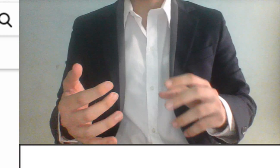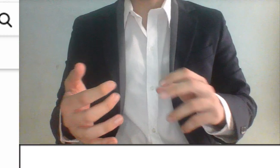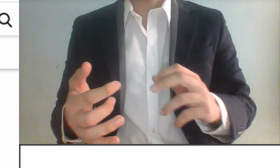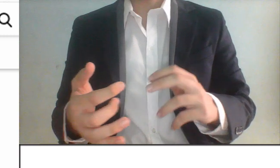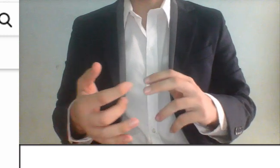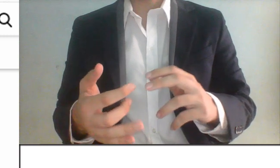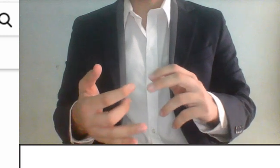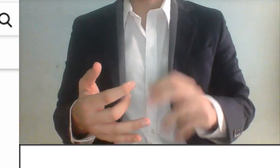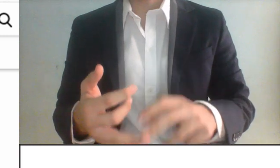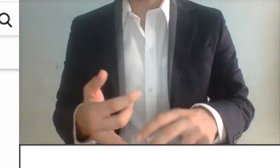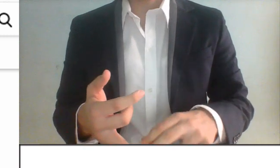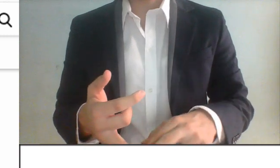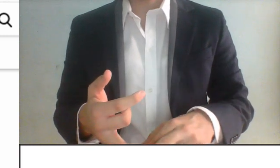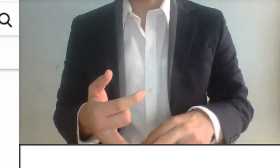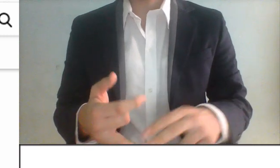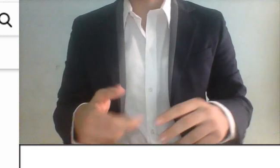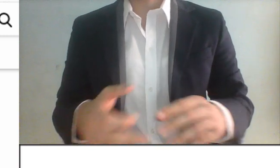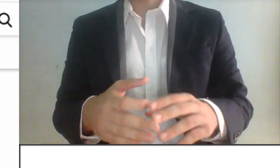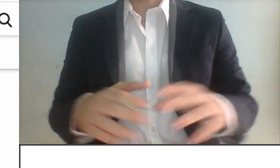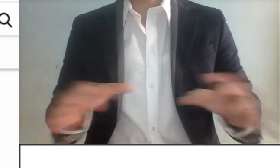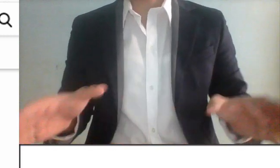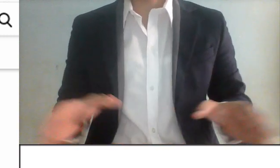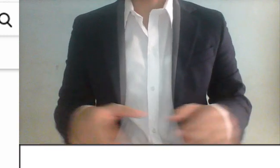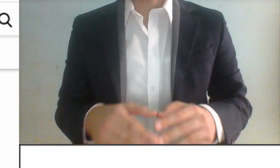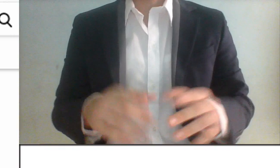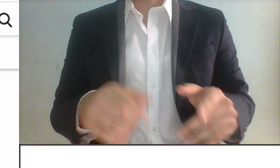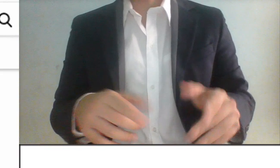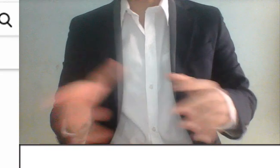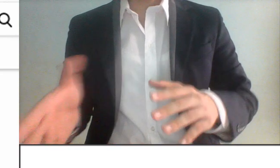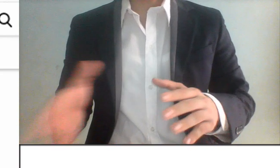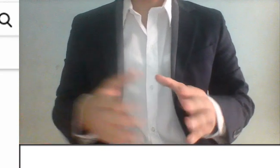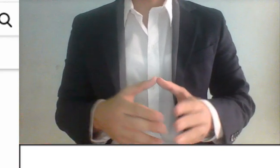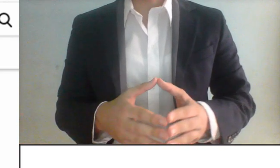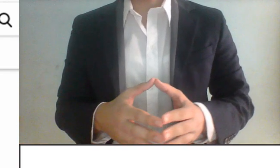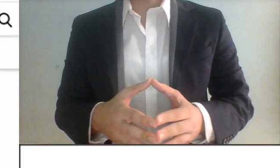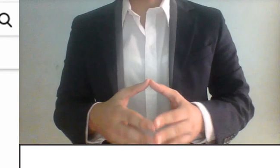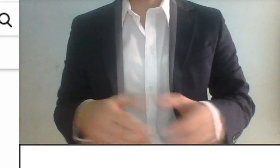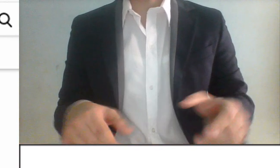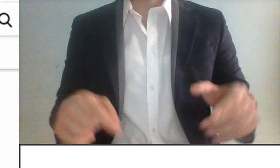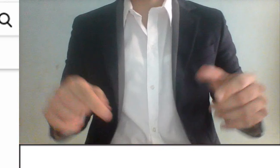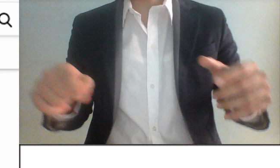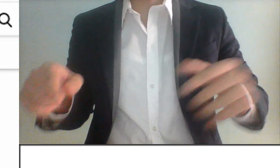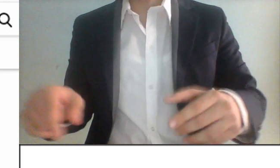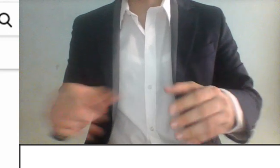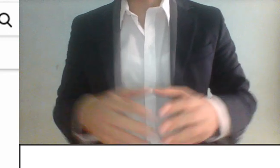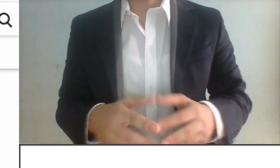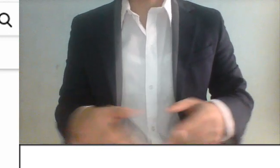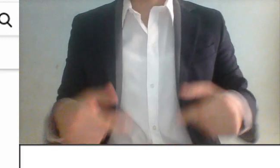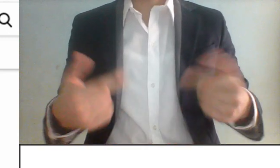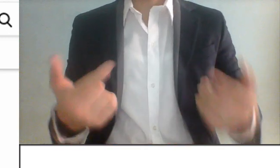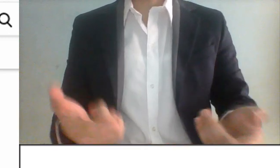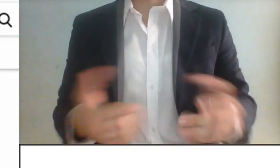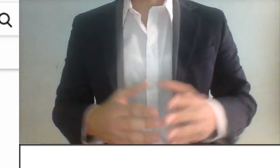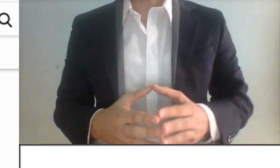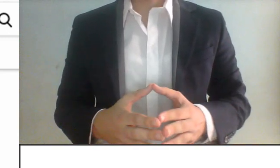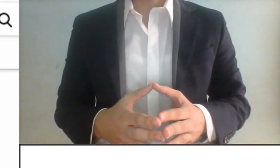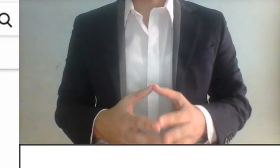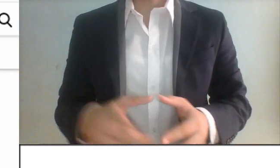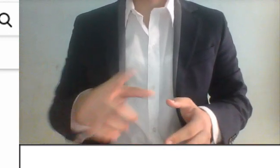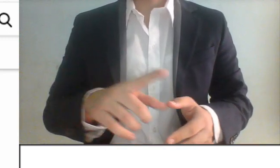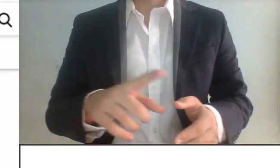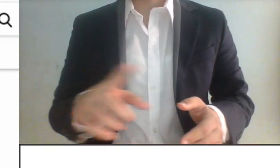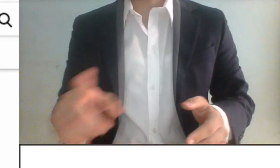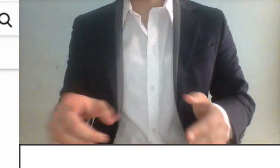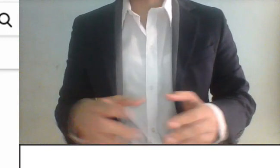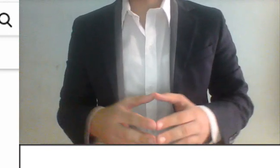terminó quebrantando prácticamente las finanzas de nuestro país etc él está colaborando con las autoridades y por eso tiene beneficios en el caso de rosario y